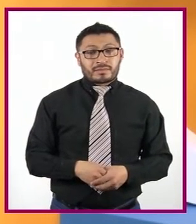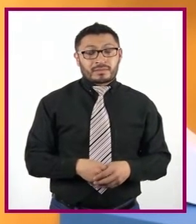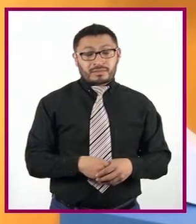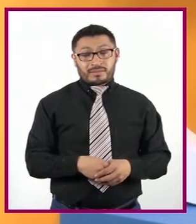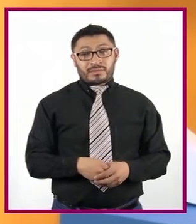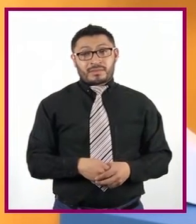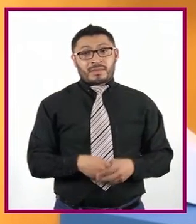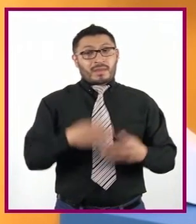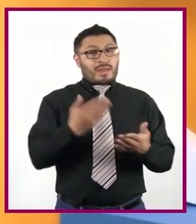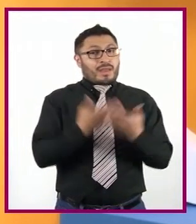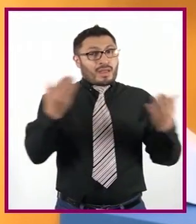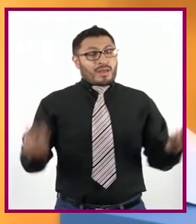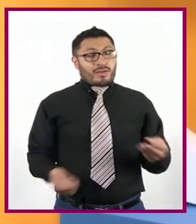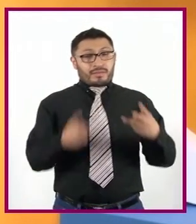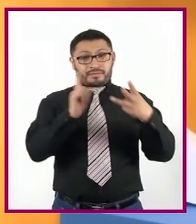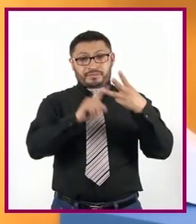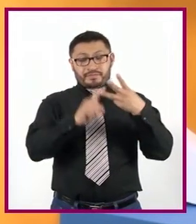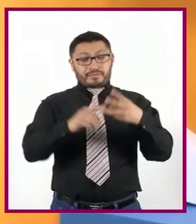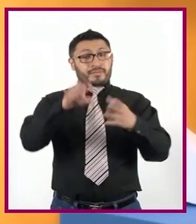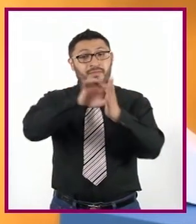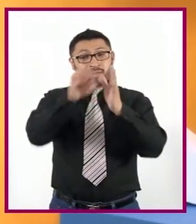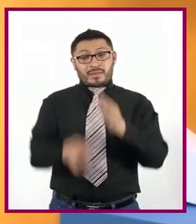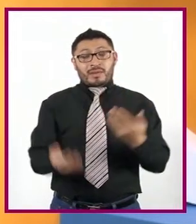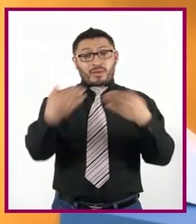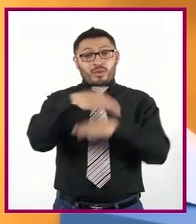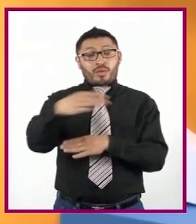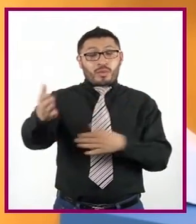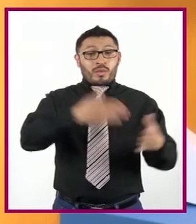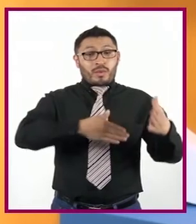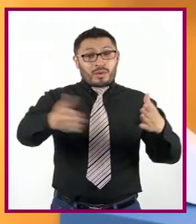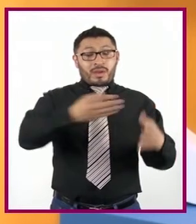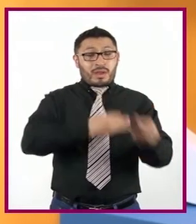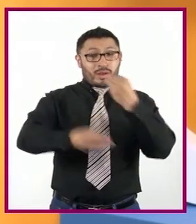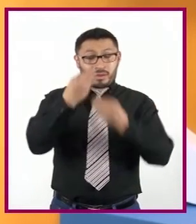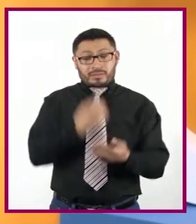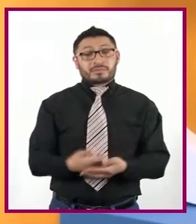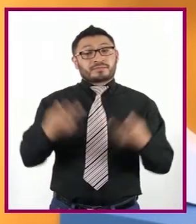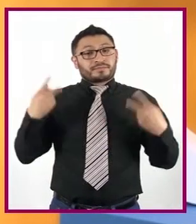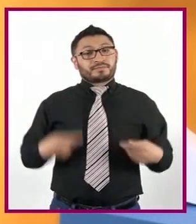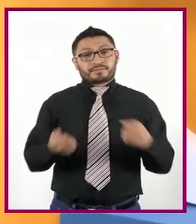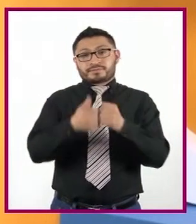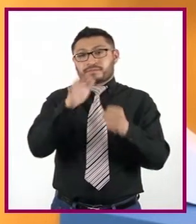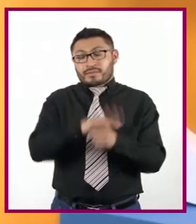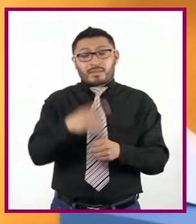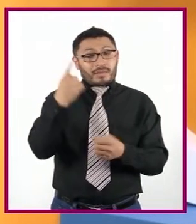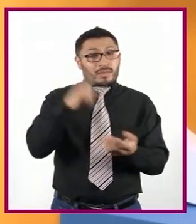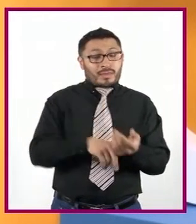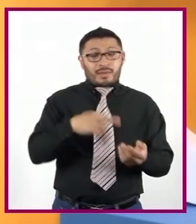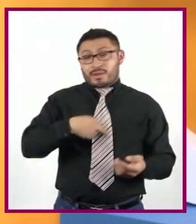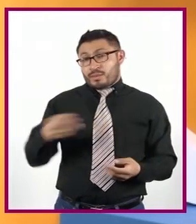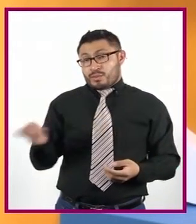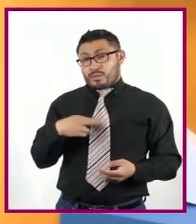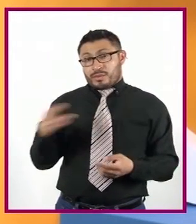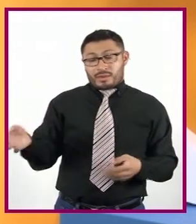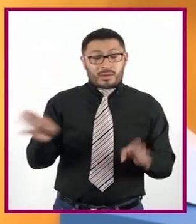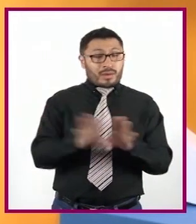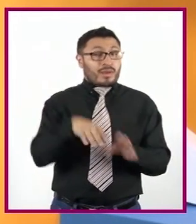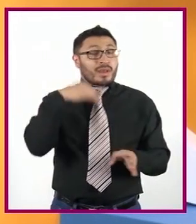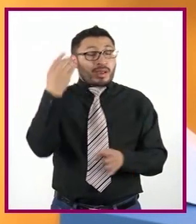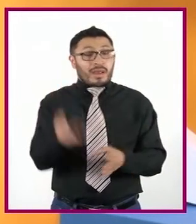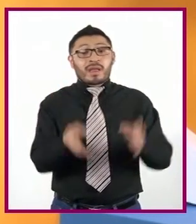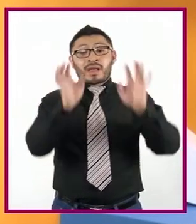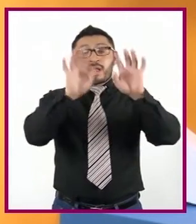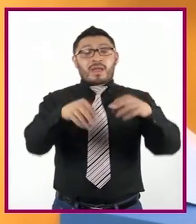Vamos con el tercer ejemplo, esta vez sobre gastronomía. Los administradores de un restaurante desean patentar